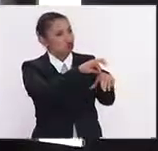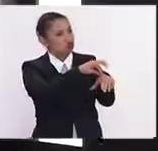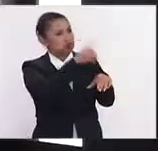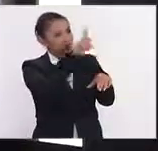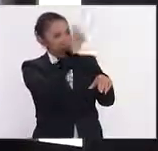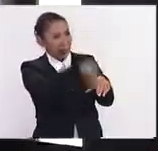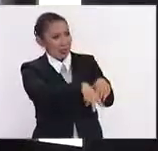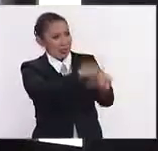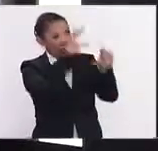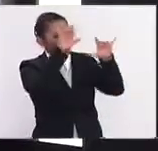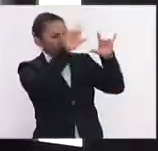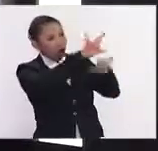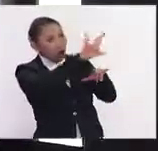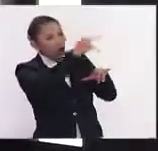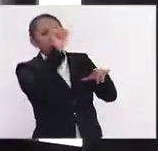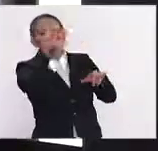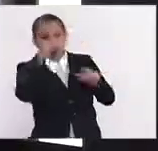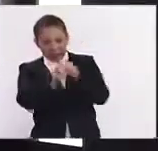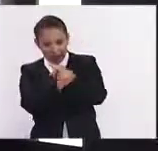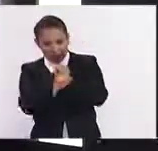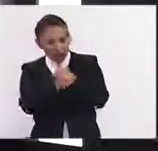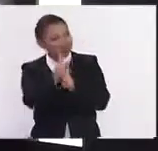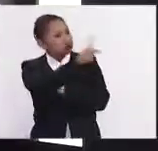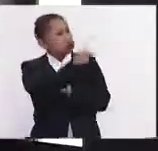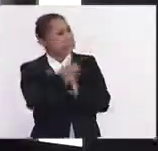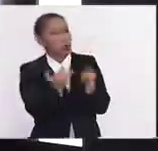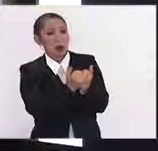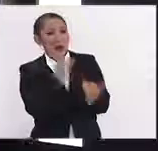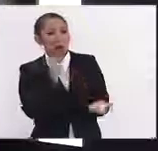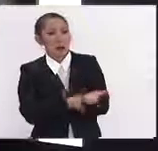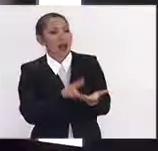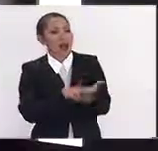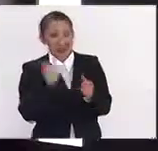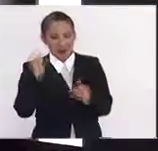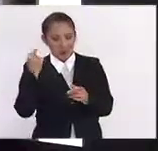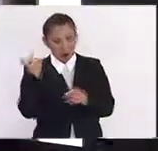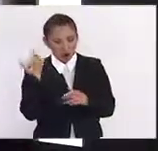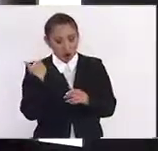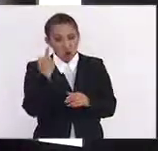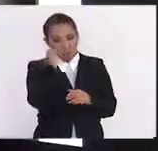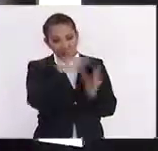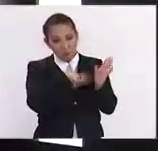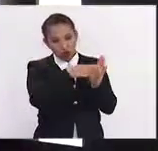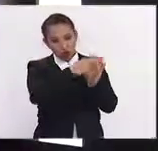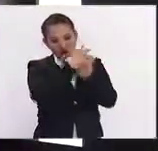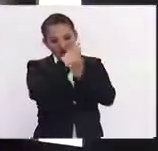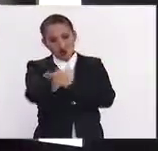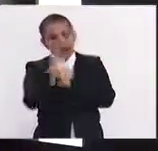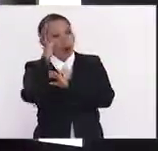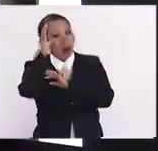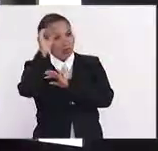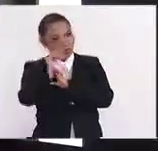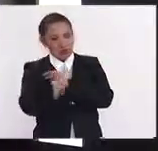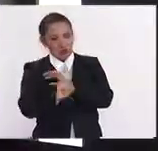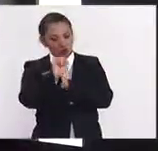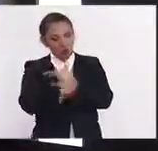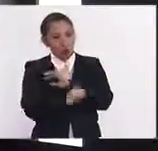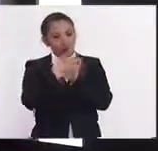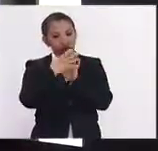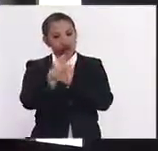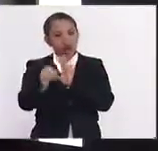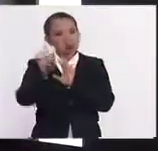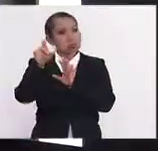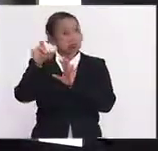Sí, no, ha sido un boom, y en gran parte hace poco se fue una reproducción de una de mis pinturas a Corea del Sur, por ejemplo.